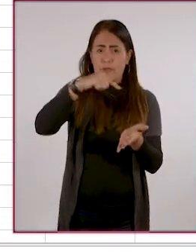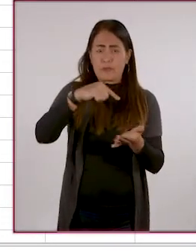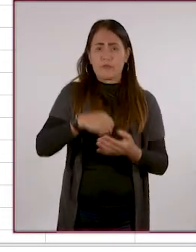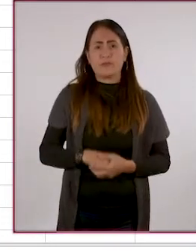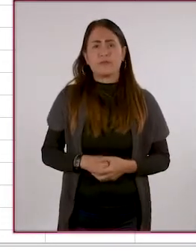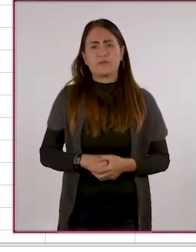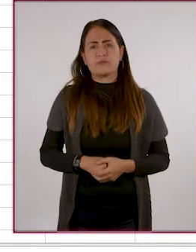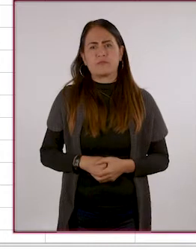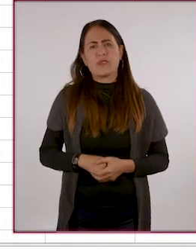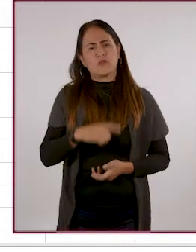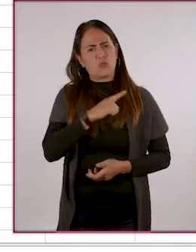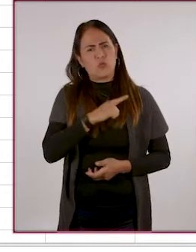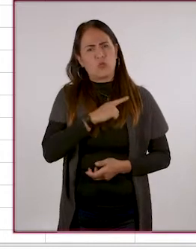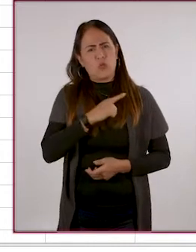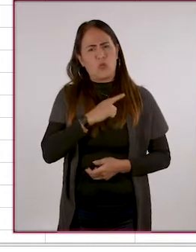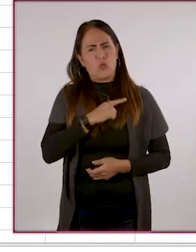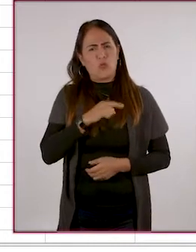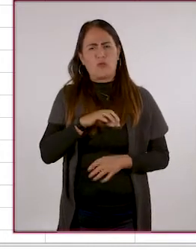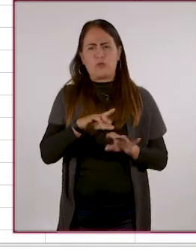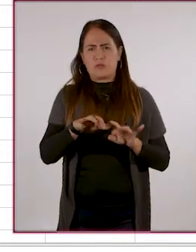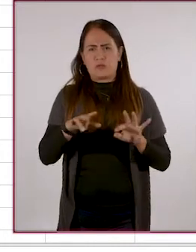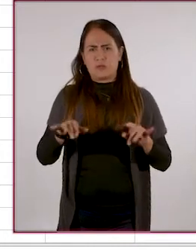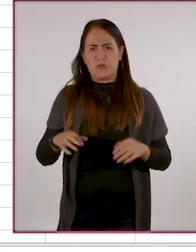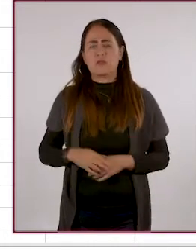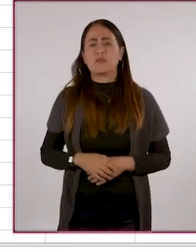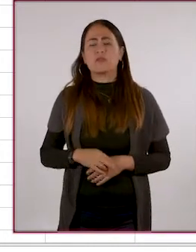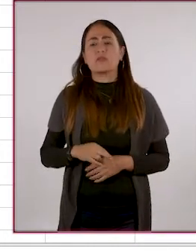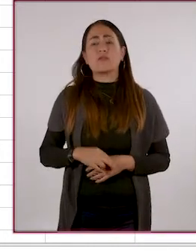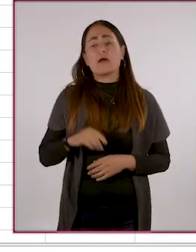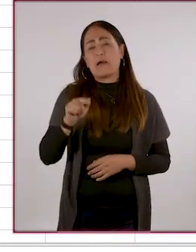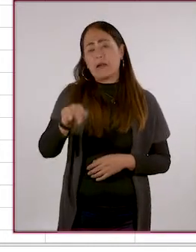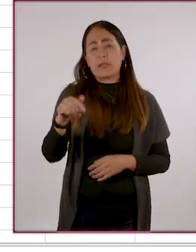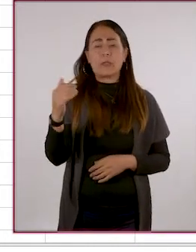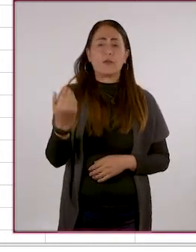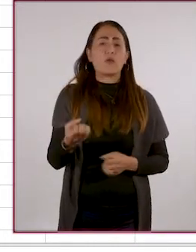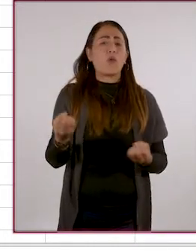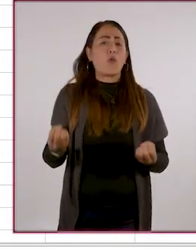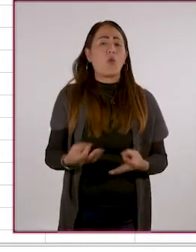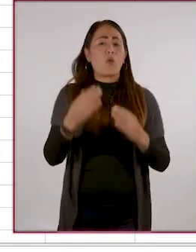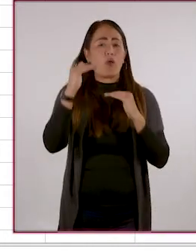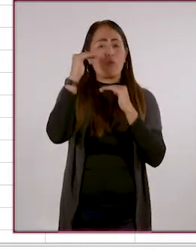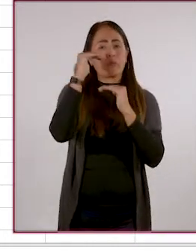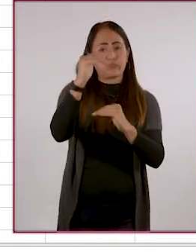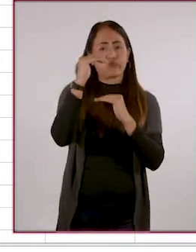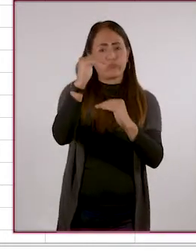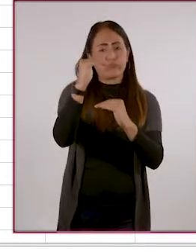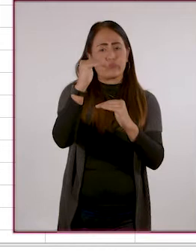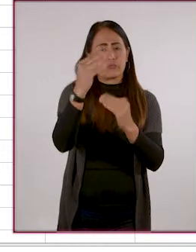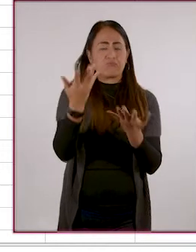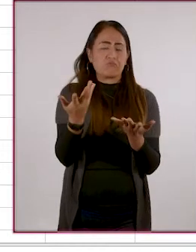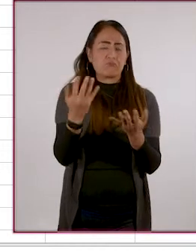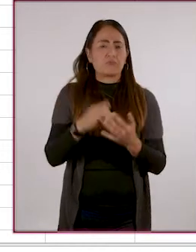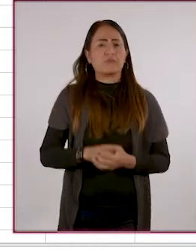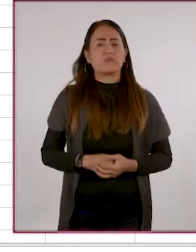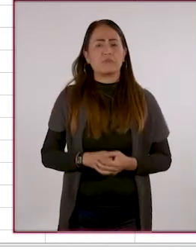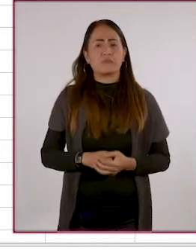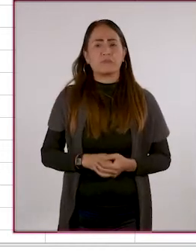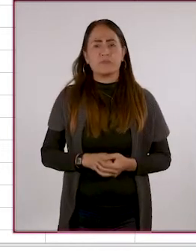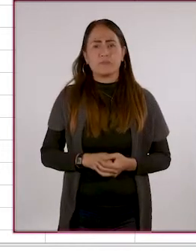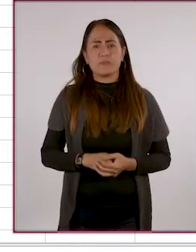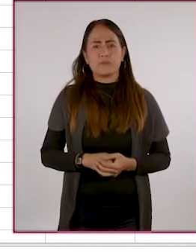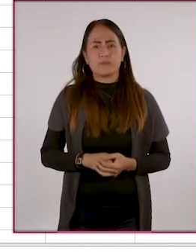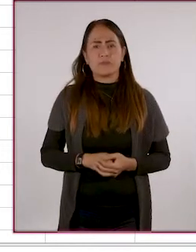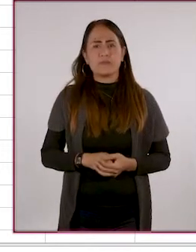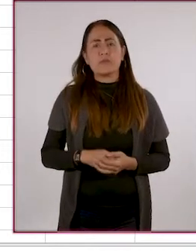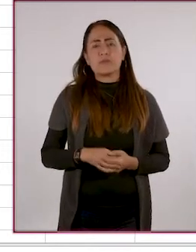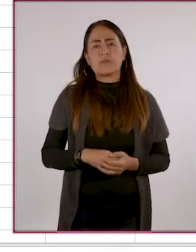rellenar, termina de escribir, ¿no? Aquí nos está pidiendo el rango de lo que quiere, de lo que vamos a contar. En este